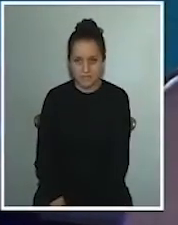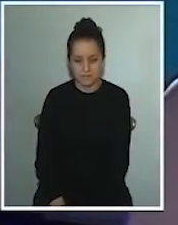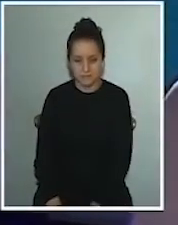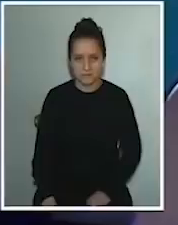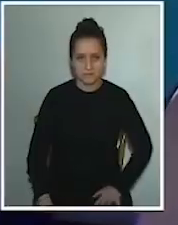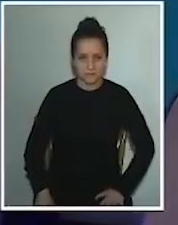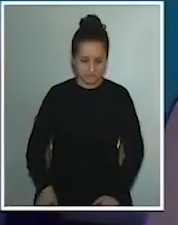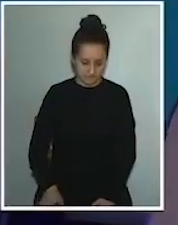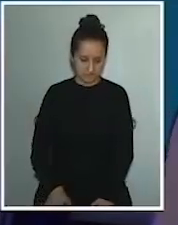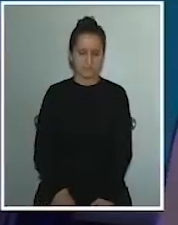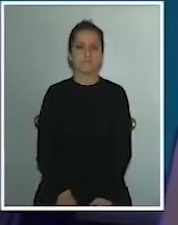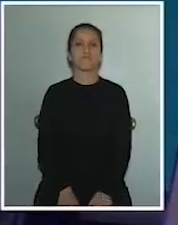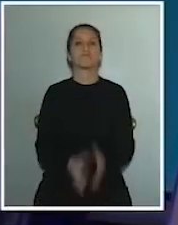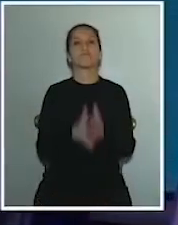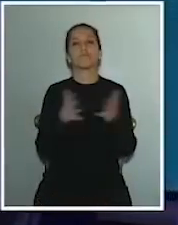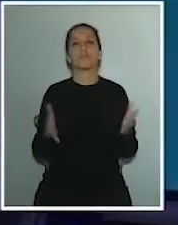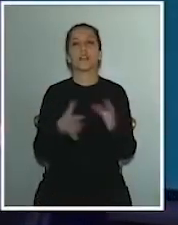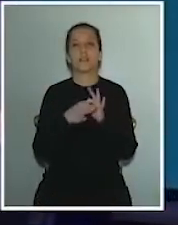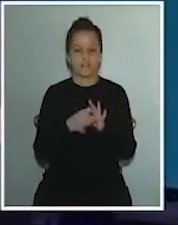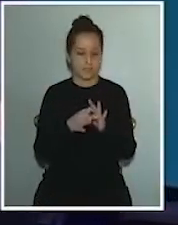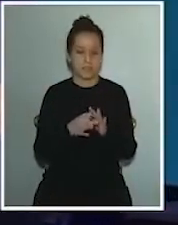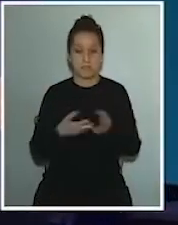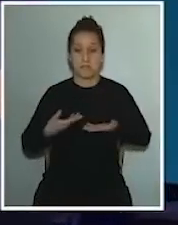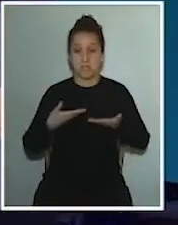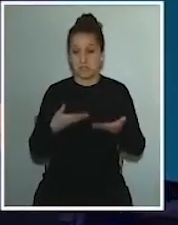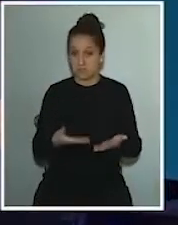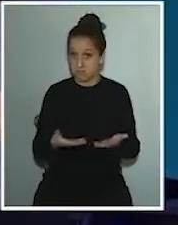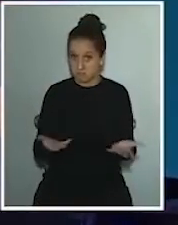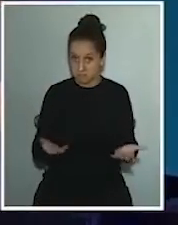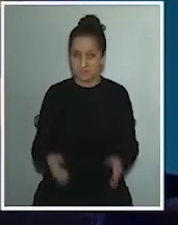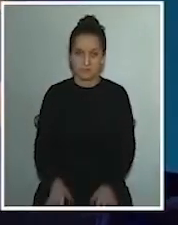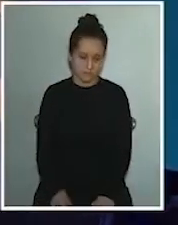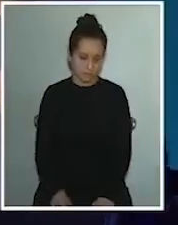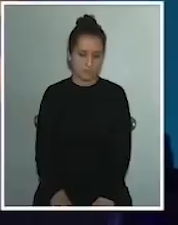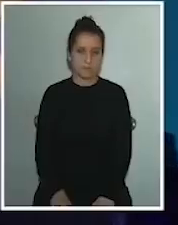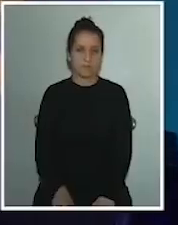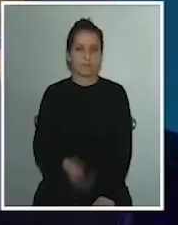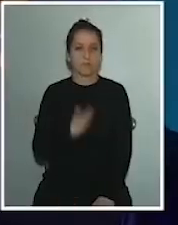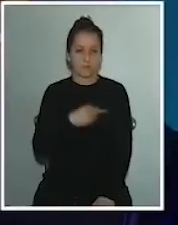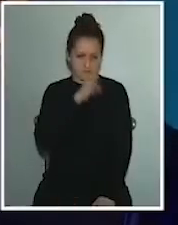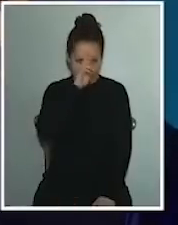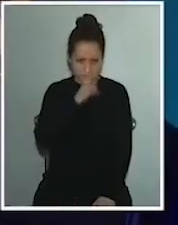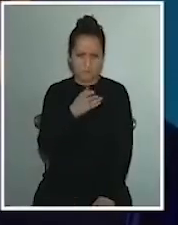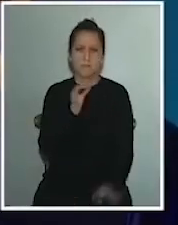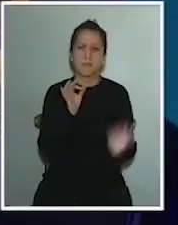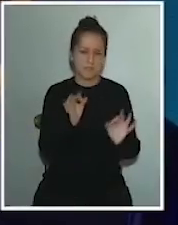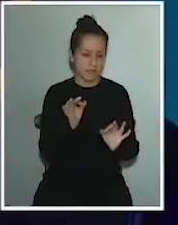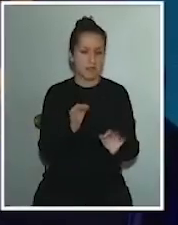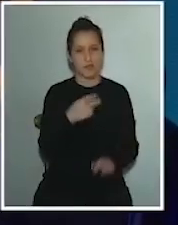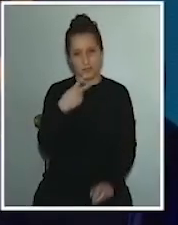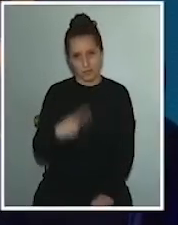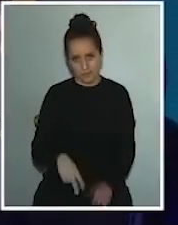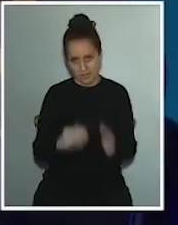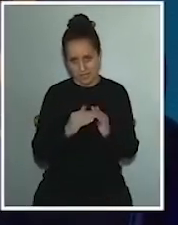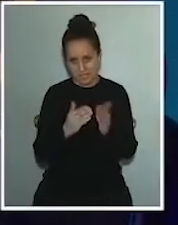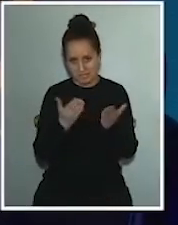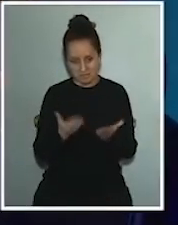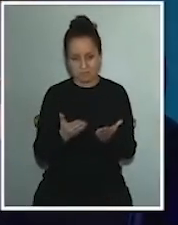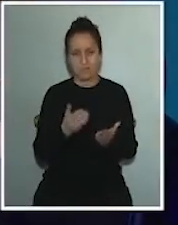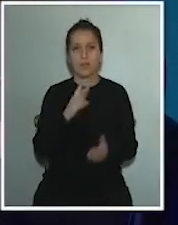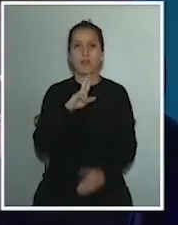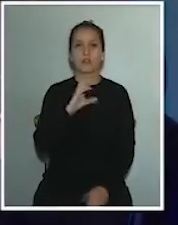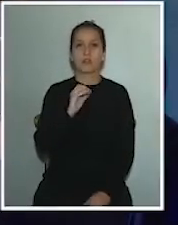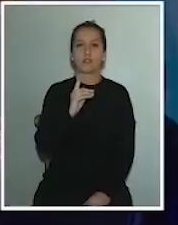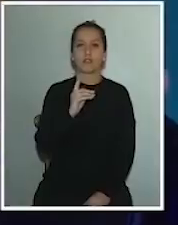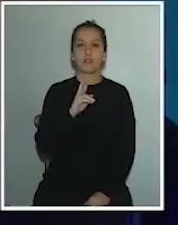bueno muchas muchas gracias por la invitación quiero hacerle un reconocimiento especial al dueño de casa a